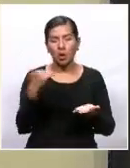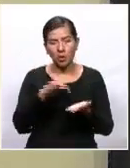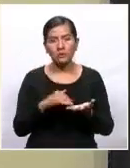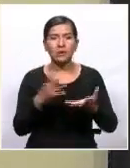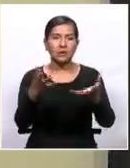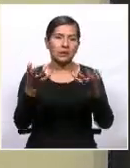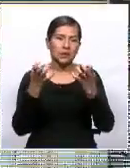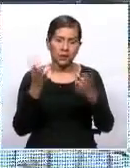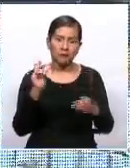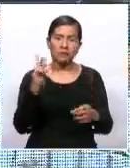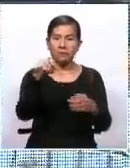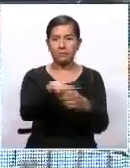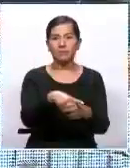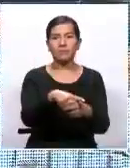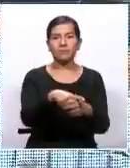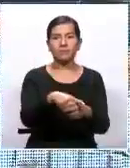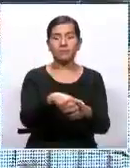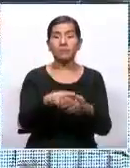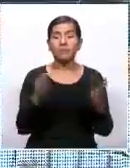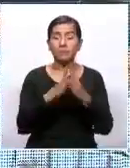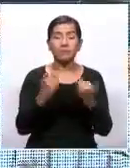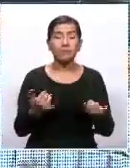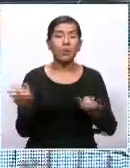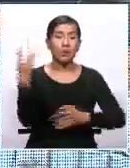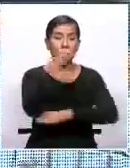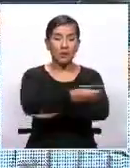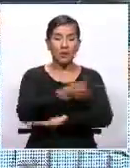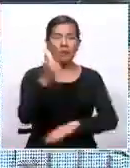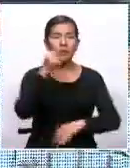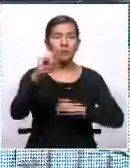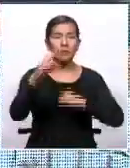Y en esta jornada la viceministra de Comunicación...